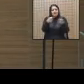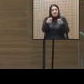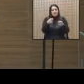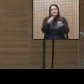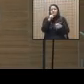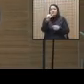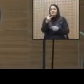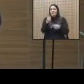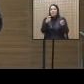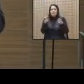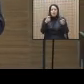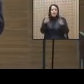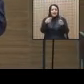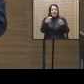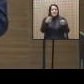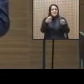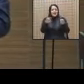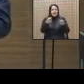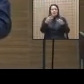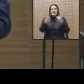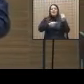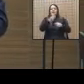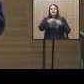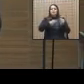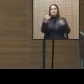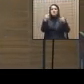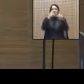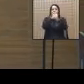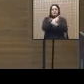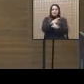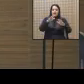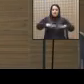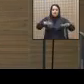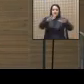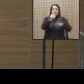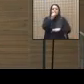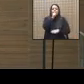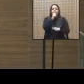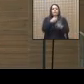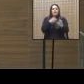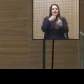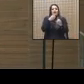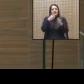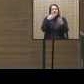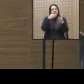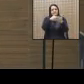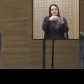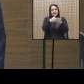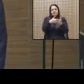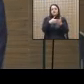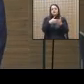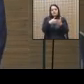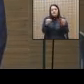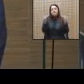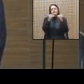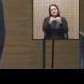también una seria crisis en el sector privado que repercute directamente en el sector